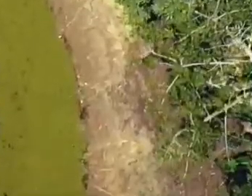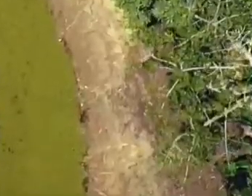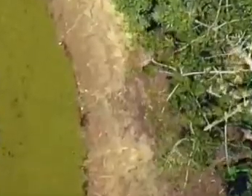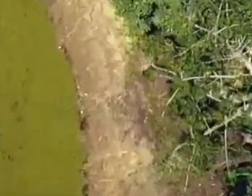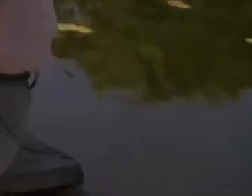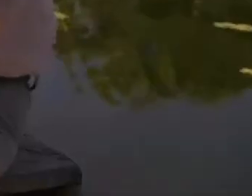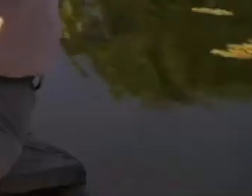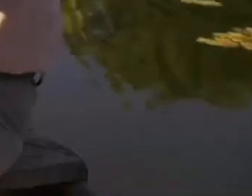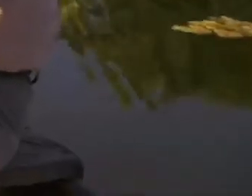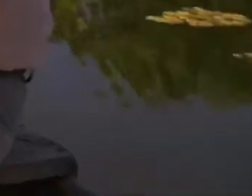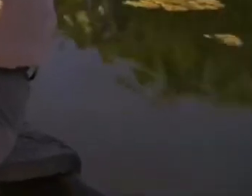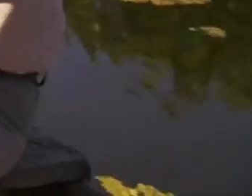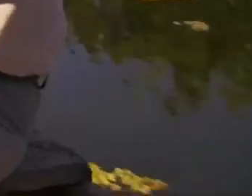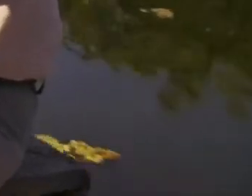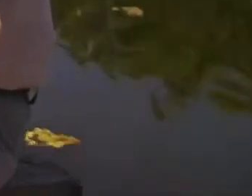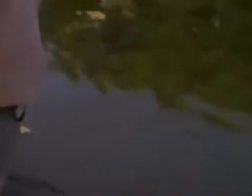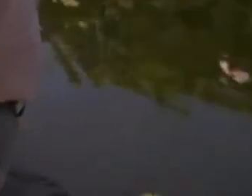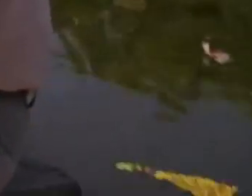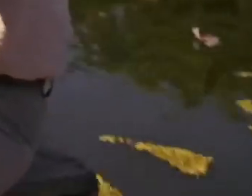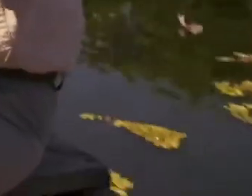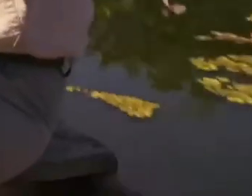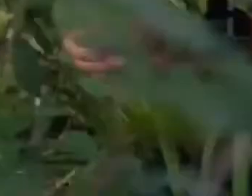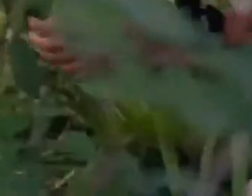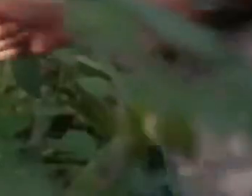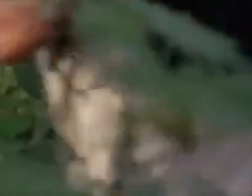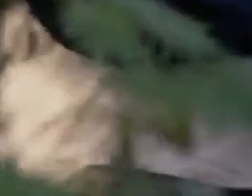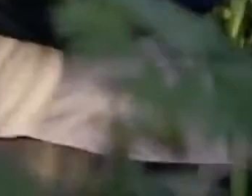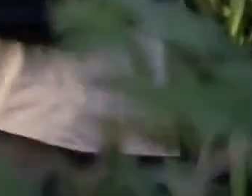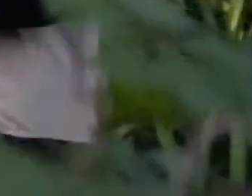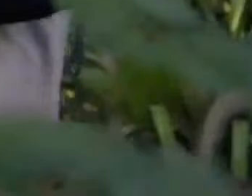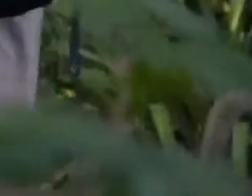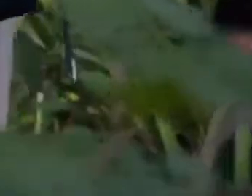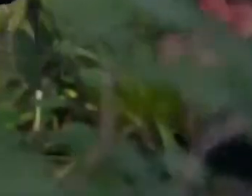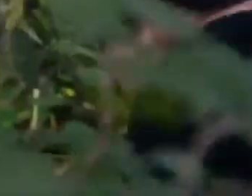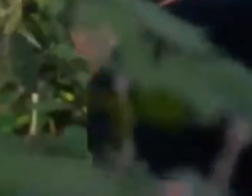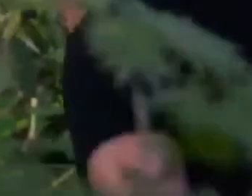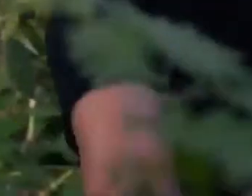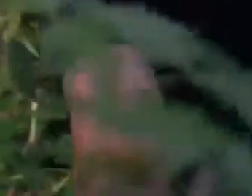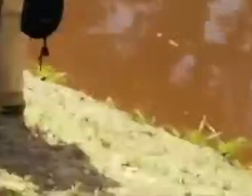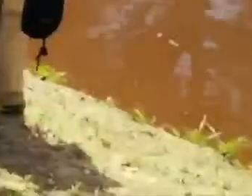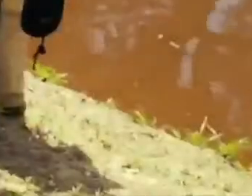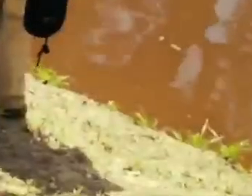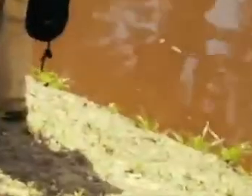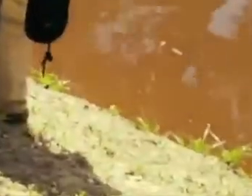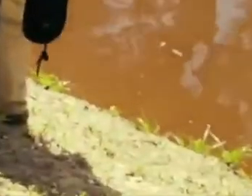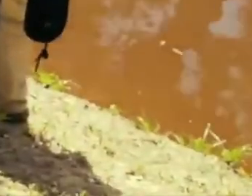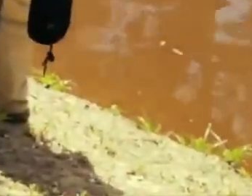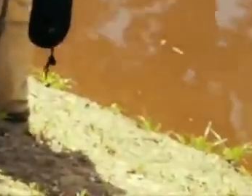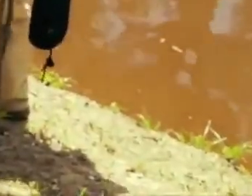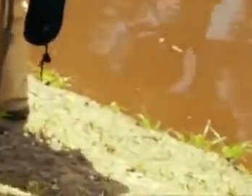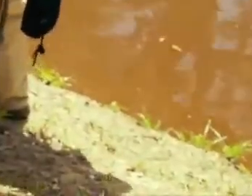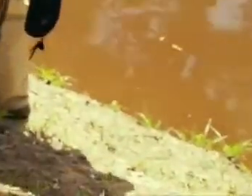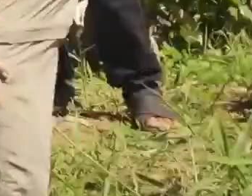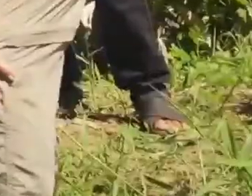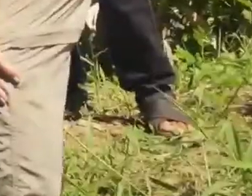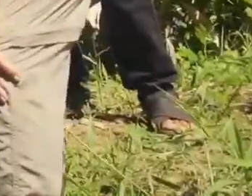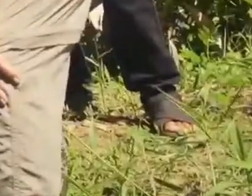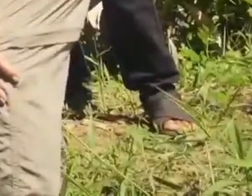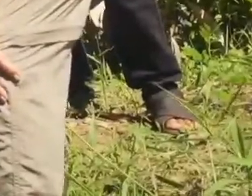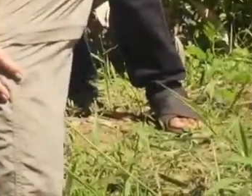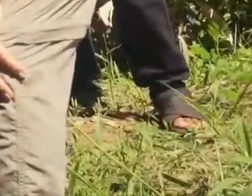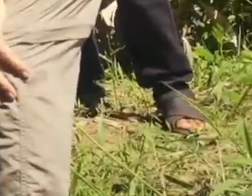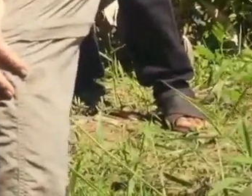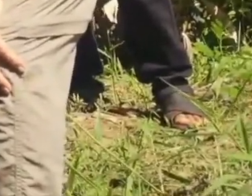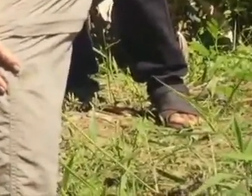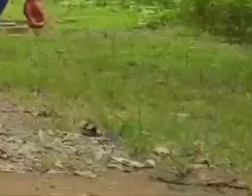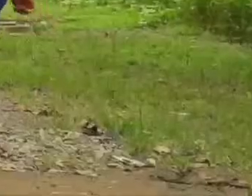se viven en esta tierra, pues la experiencia científica occidental y la tradicional, que se unan.